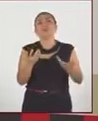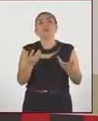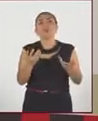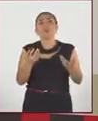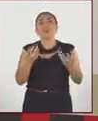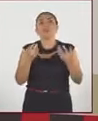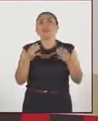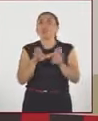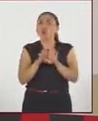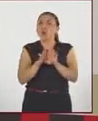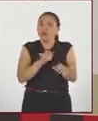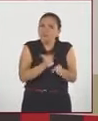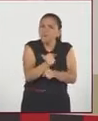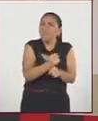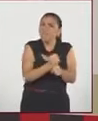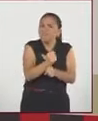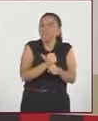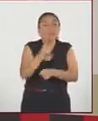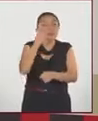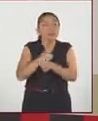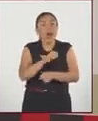les comentaba, que son corredores.